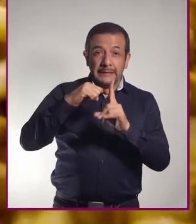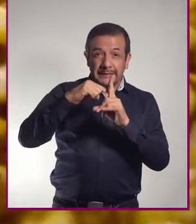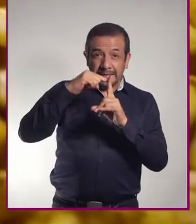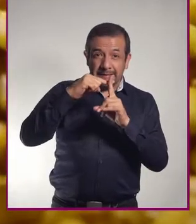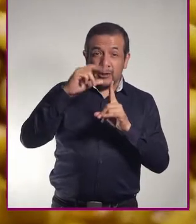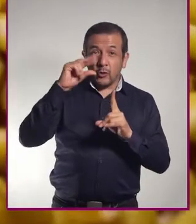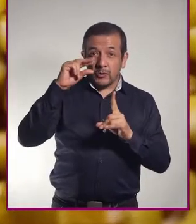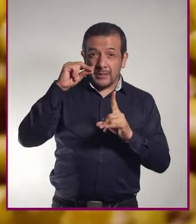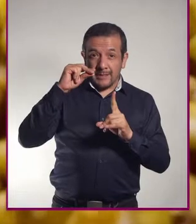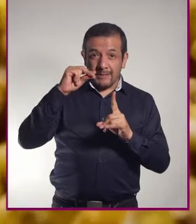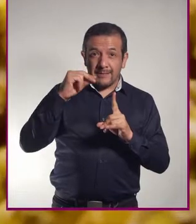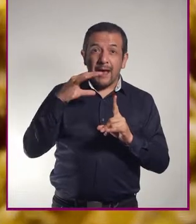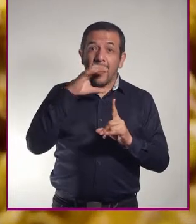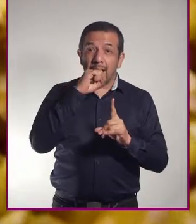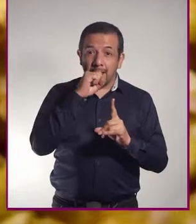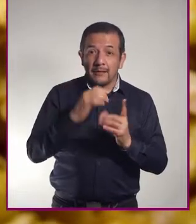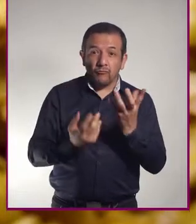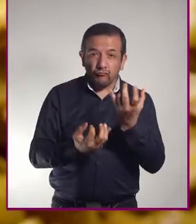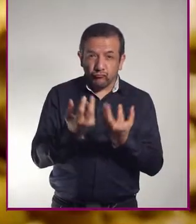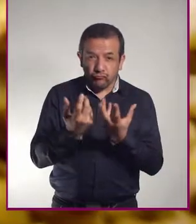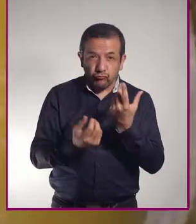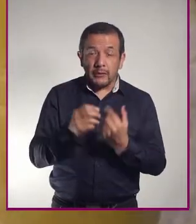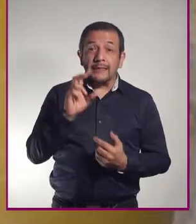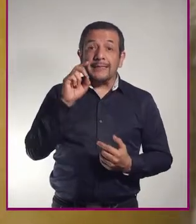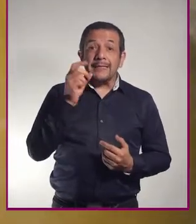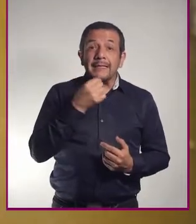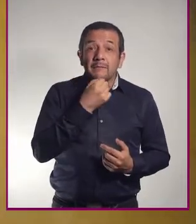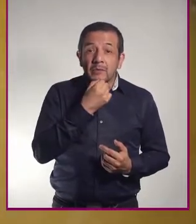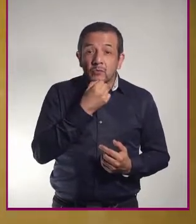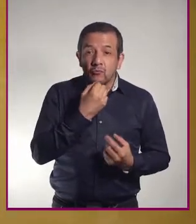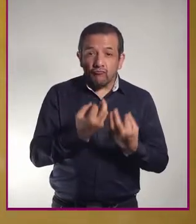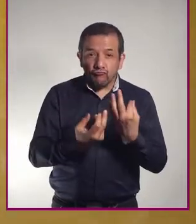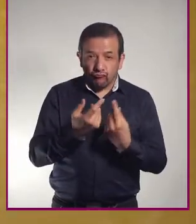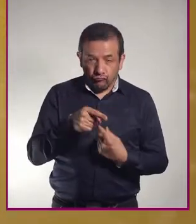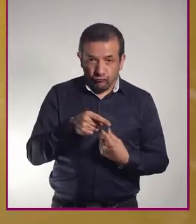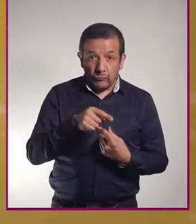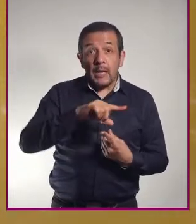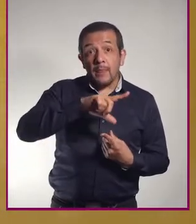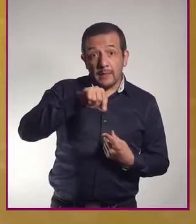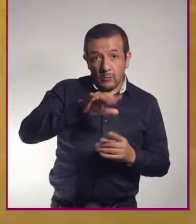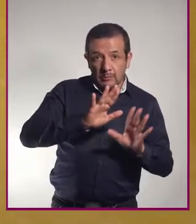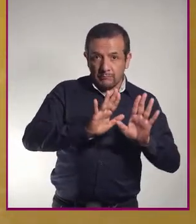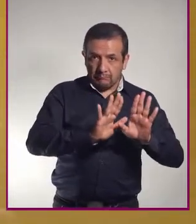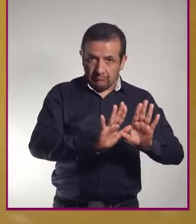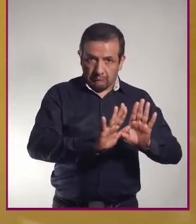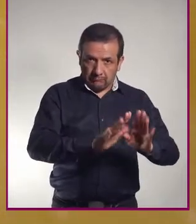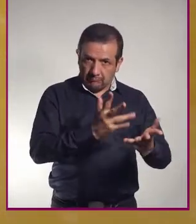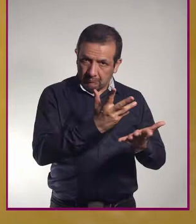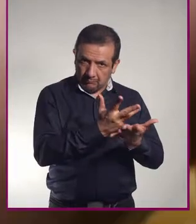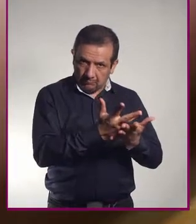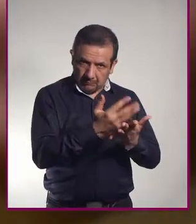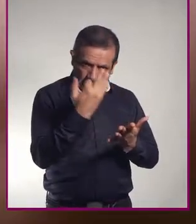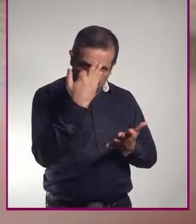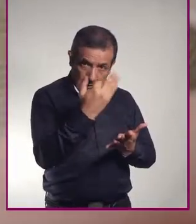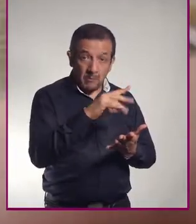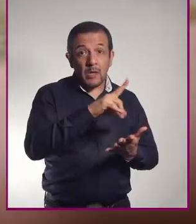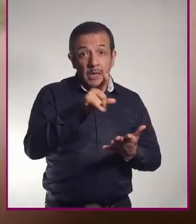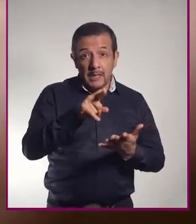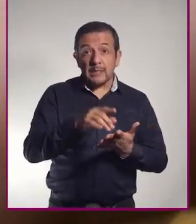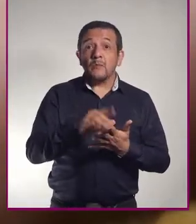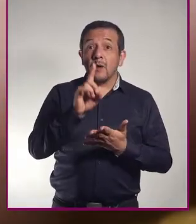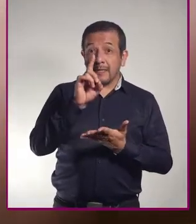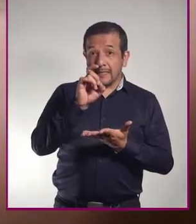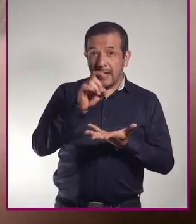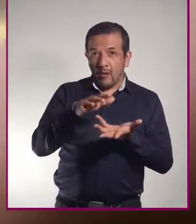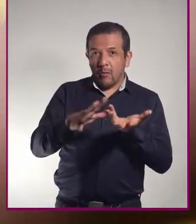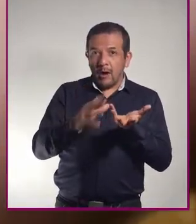centígrados aproximadamente, durante 30 minutos. Enseguida se deja reposar por un tiempo, se cuela el líquido